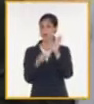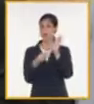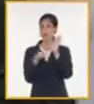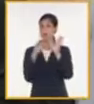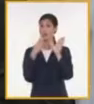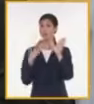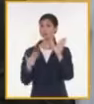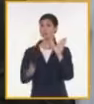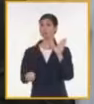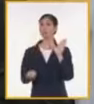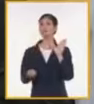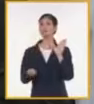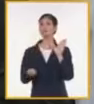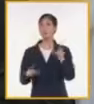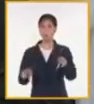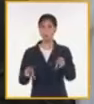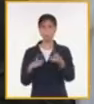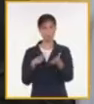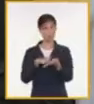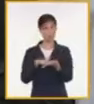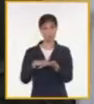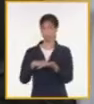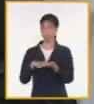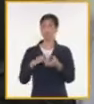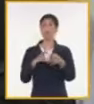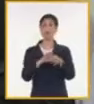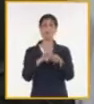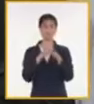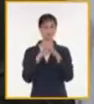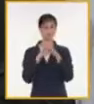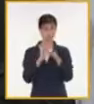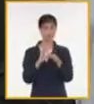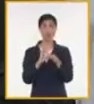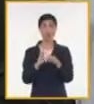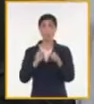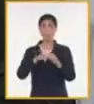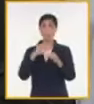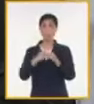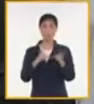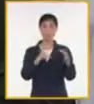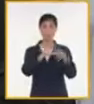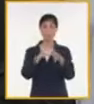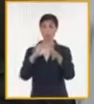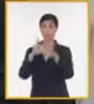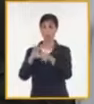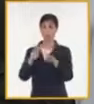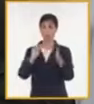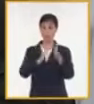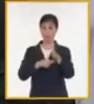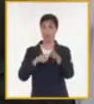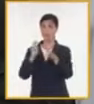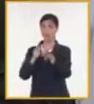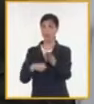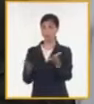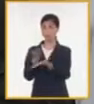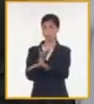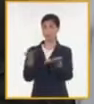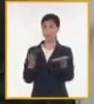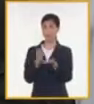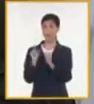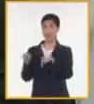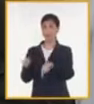fueron firmados en en Chicago nosotros tenemos eh Muy bien definido que los actos de piratería